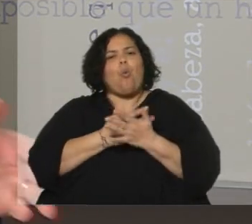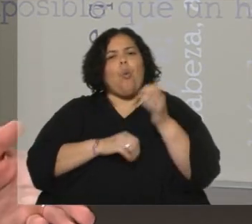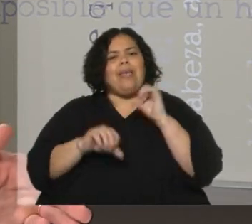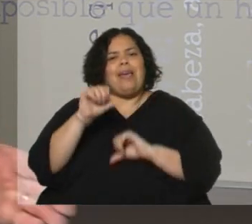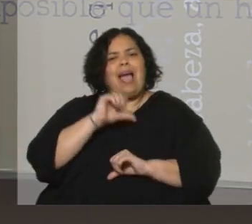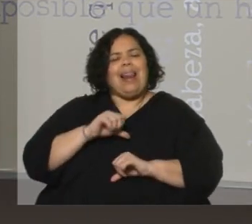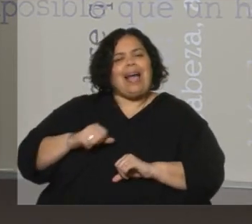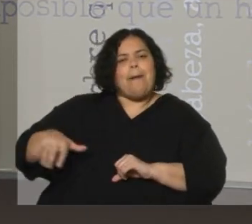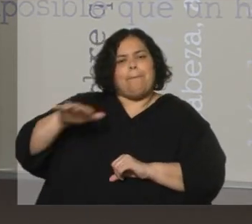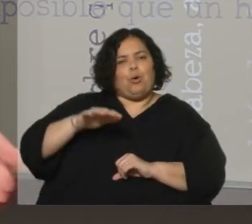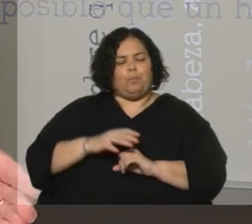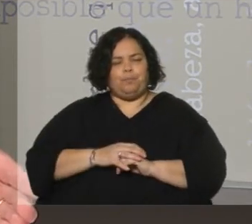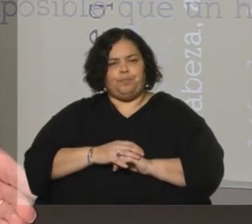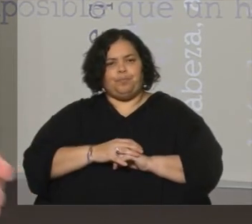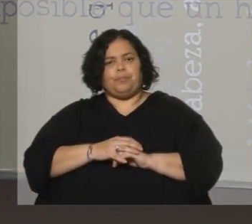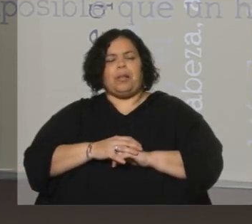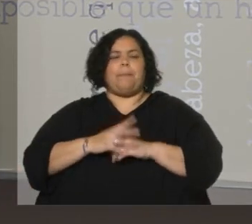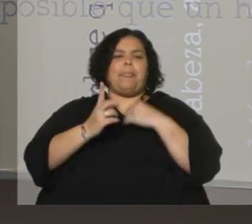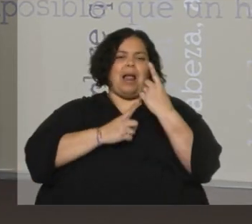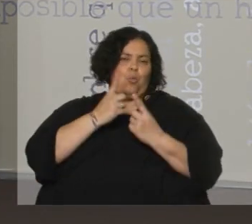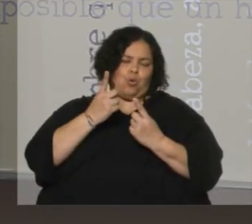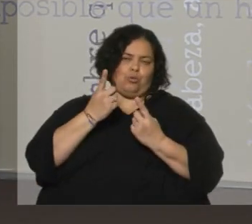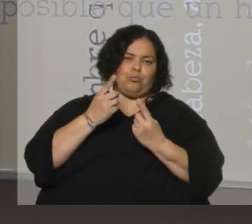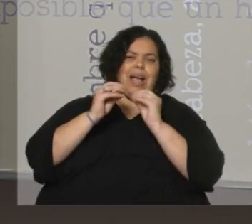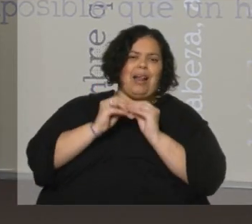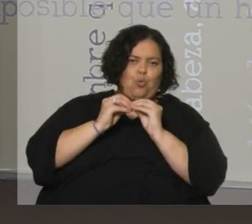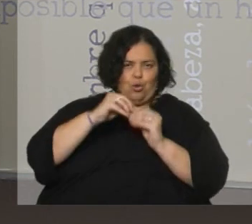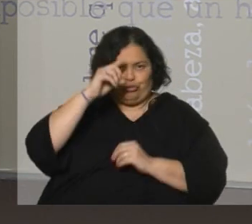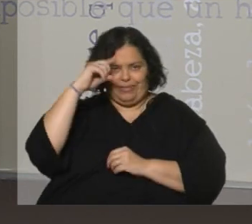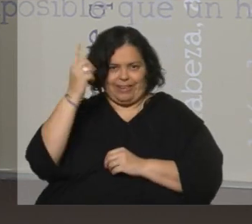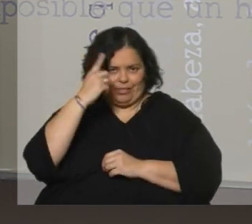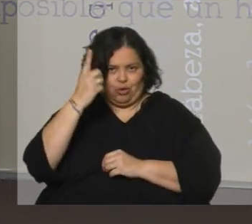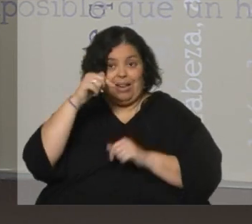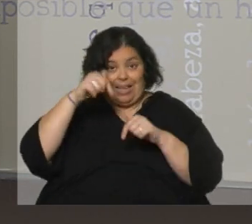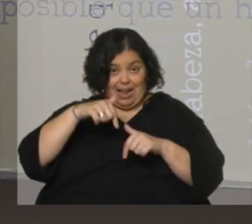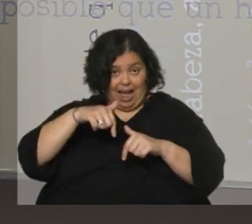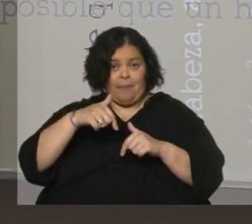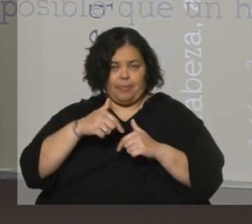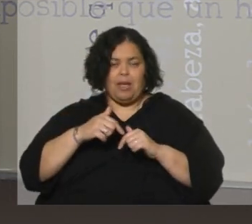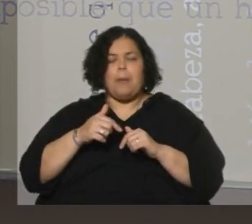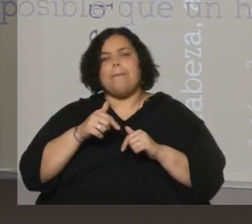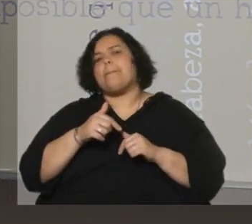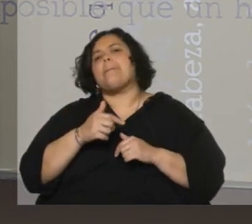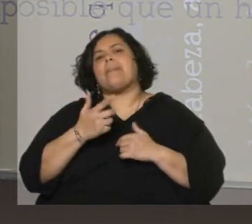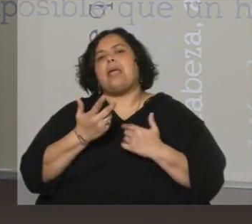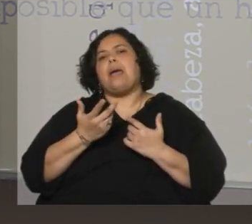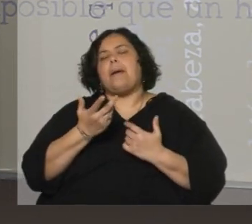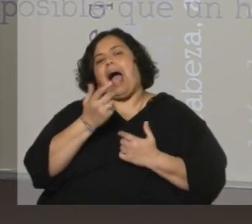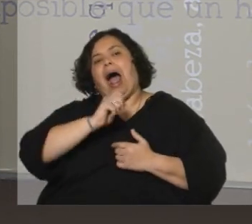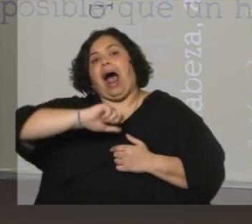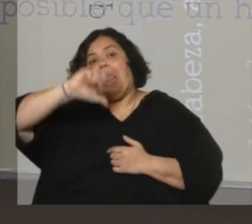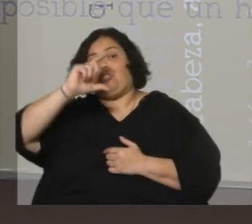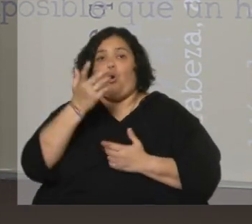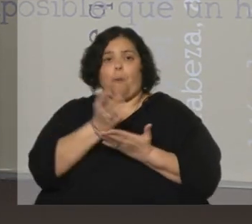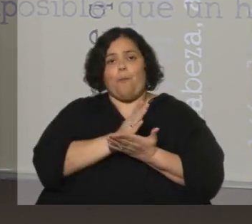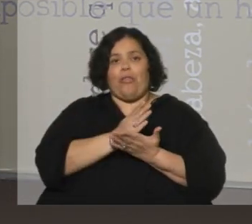algunos índices que hay internacionales de cálculo estamos con índices de concentración alta en algunos índices y en otros de moderada alta o sea que a nivel internacional